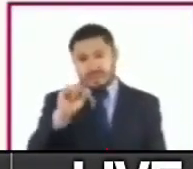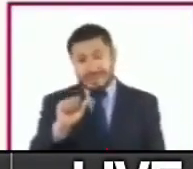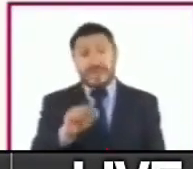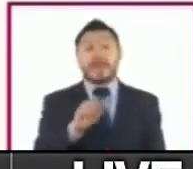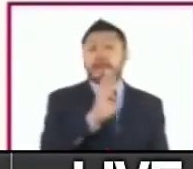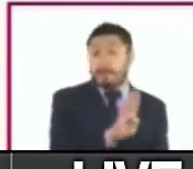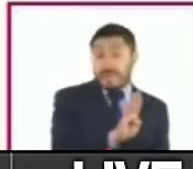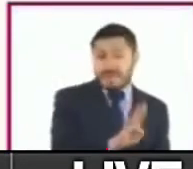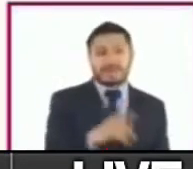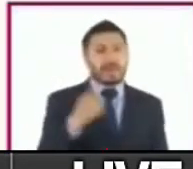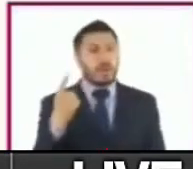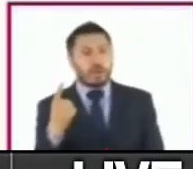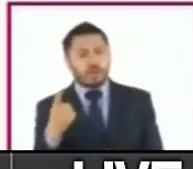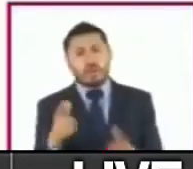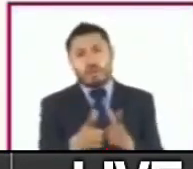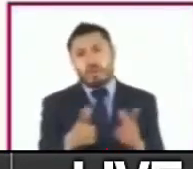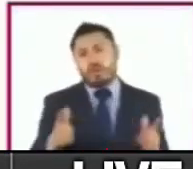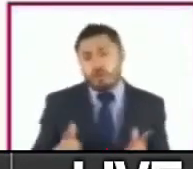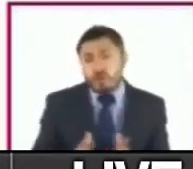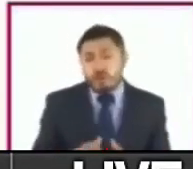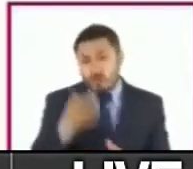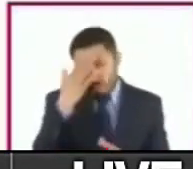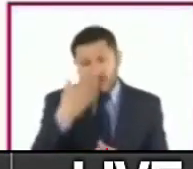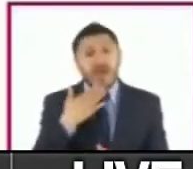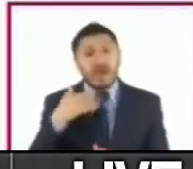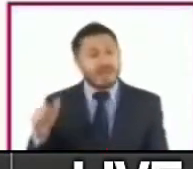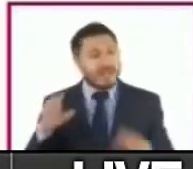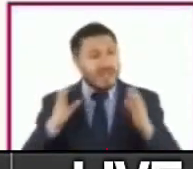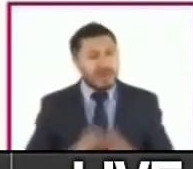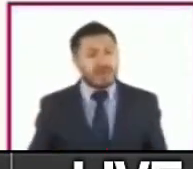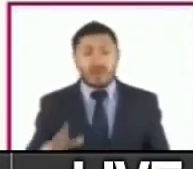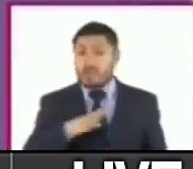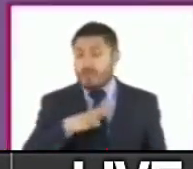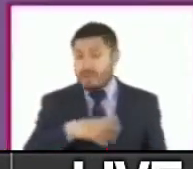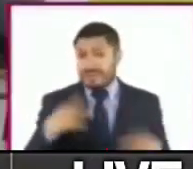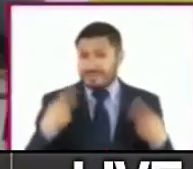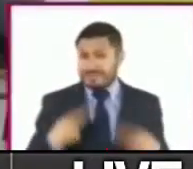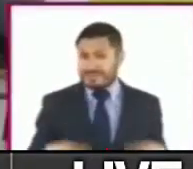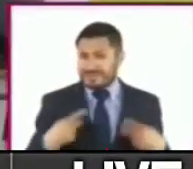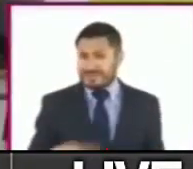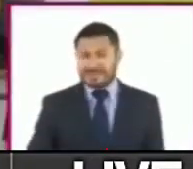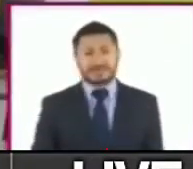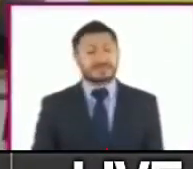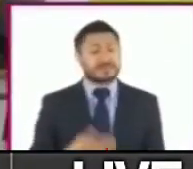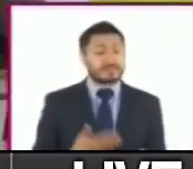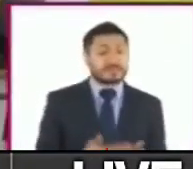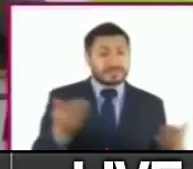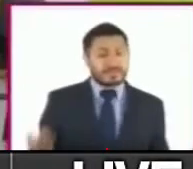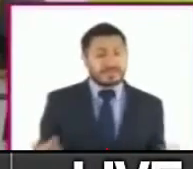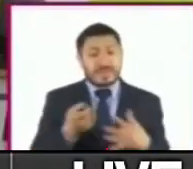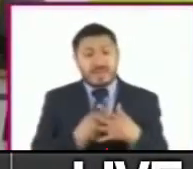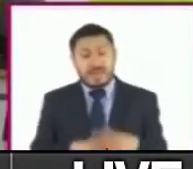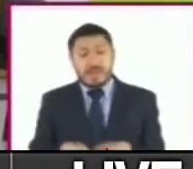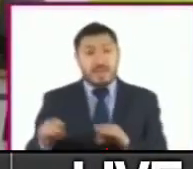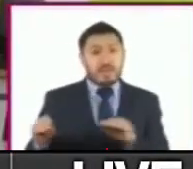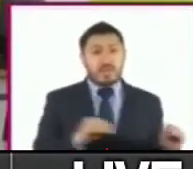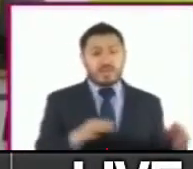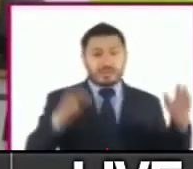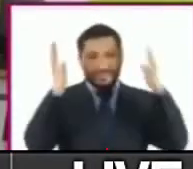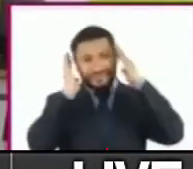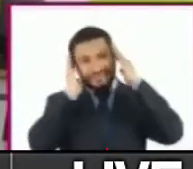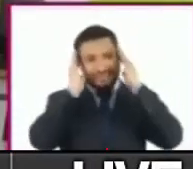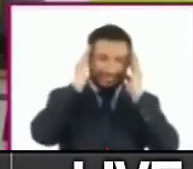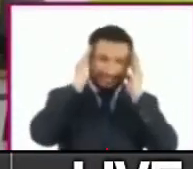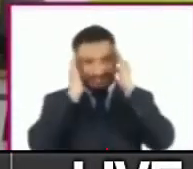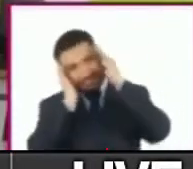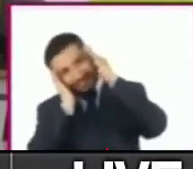1 es el grupo de habilidad física que posee el atleta. Ahora vamos a comenzar moviendo nuestra cabeza de